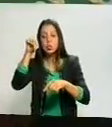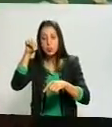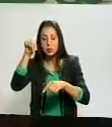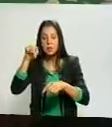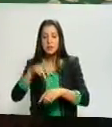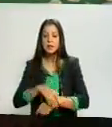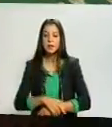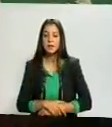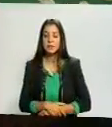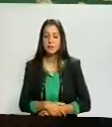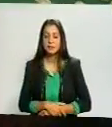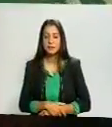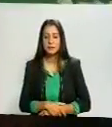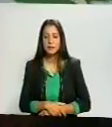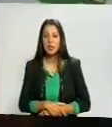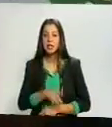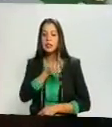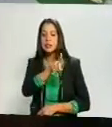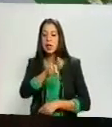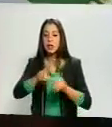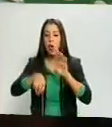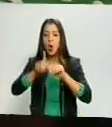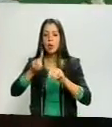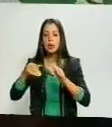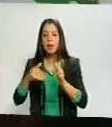Bolívar. Son